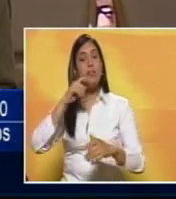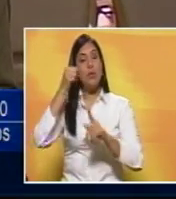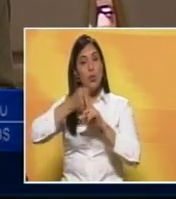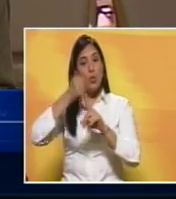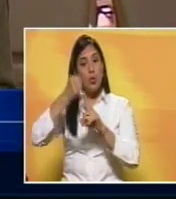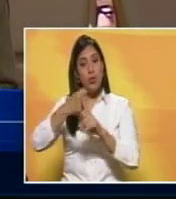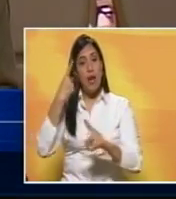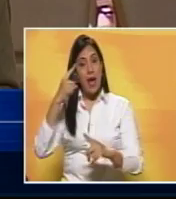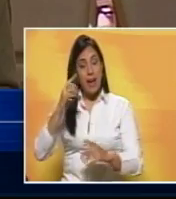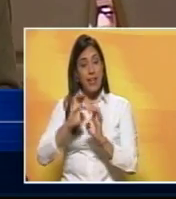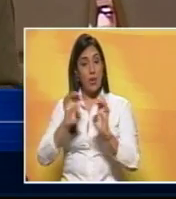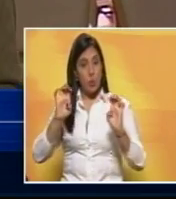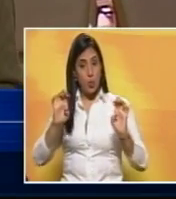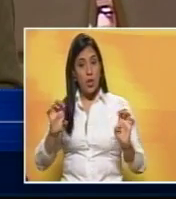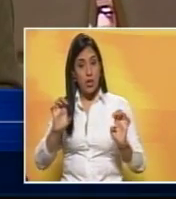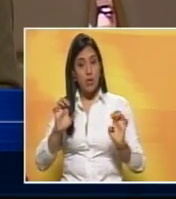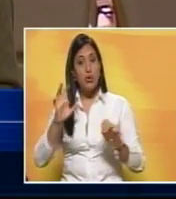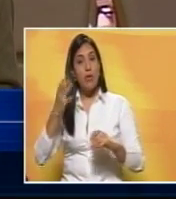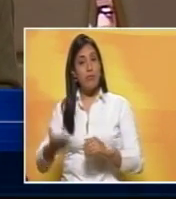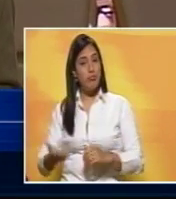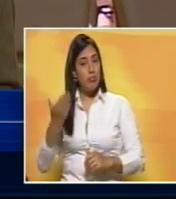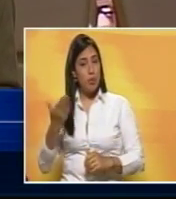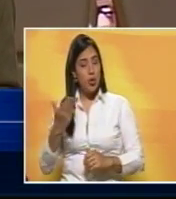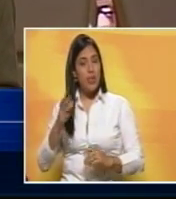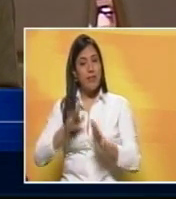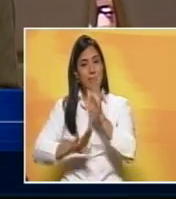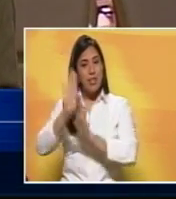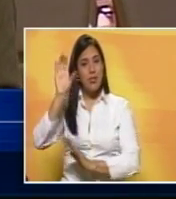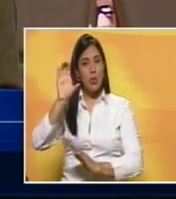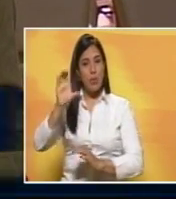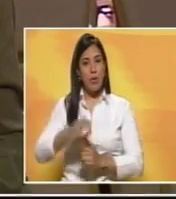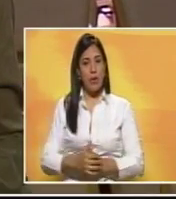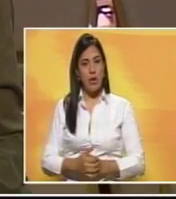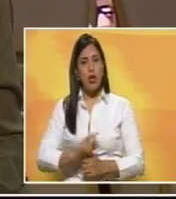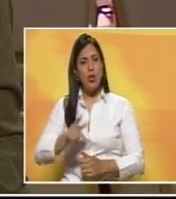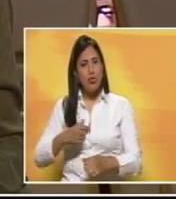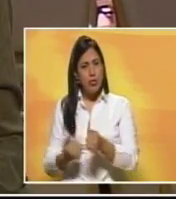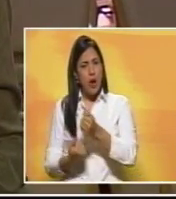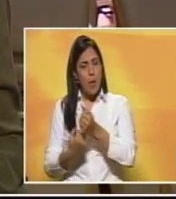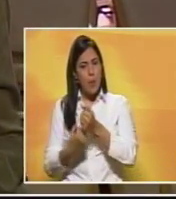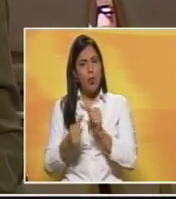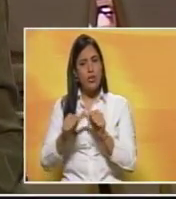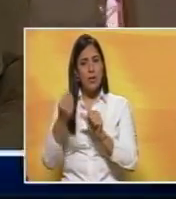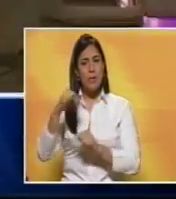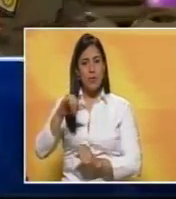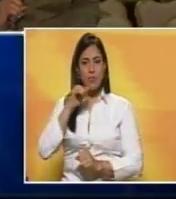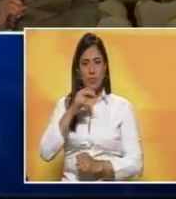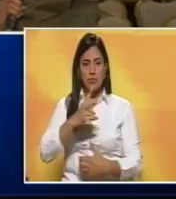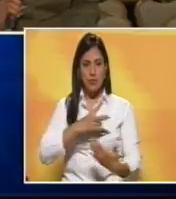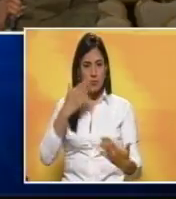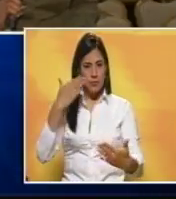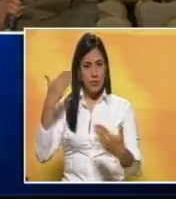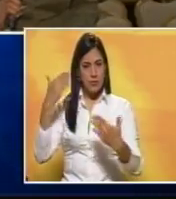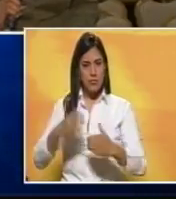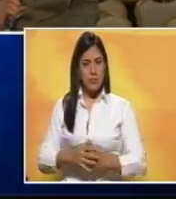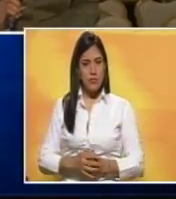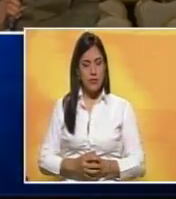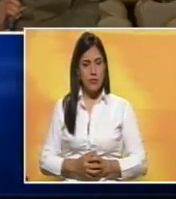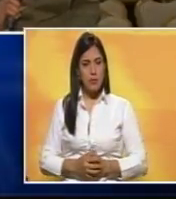Insistió en que la educación es base fundamental para el desarrollo del país. En nuestro aporte, ustedes continúan con mucho más de nuestra emisión